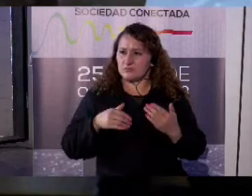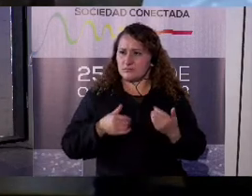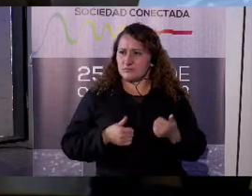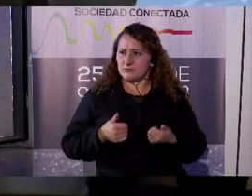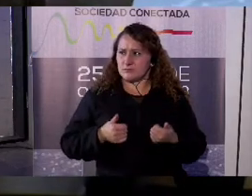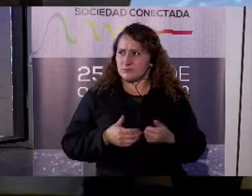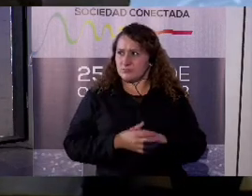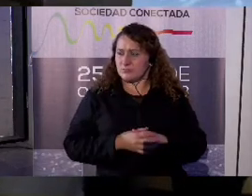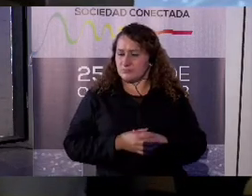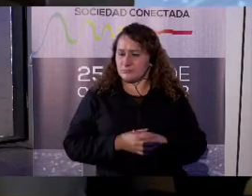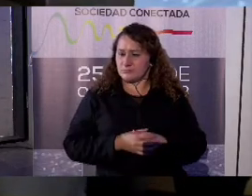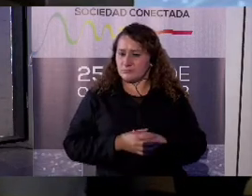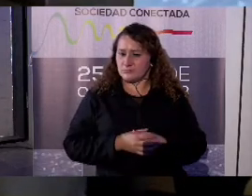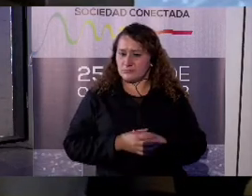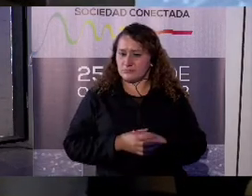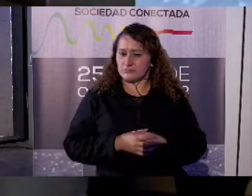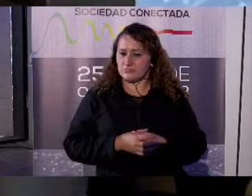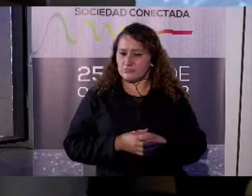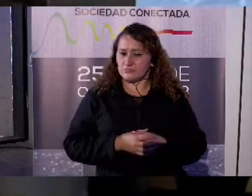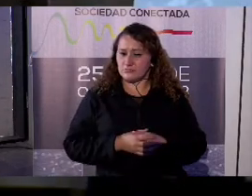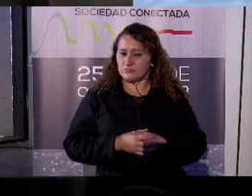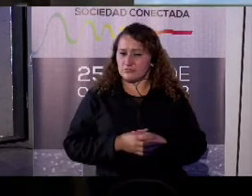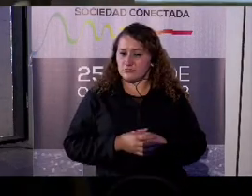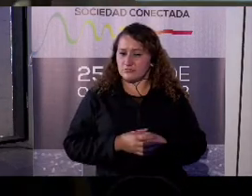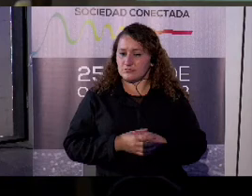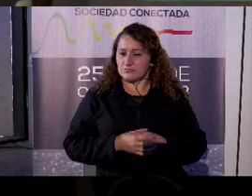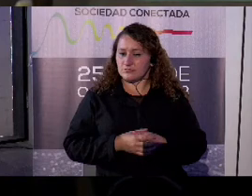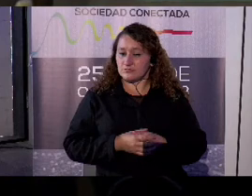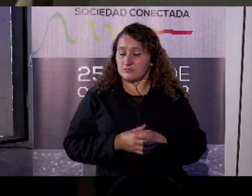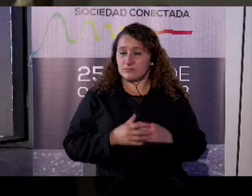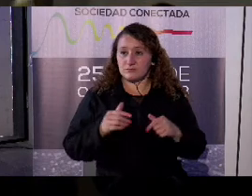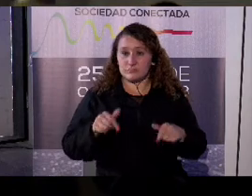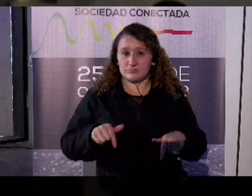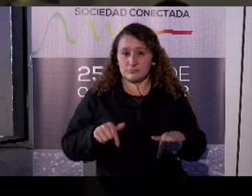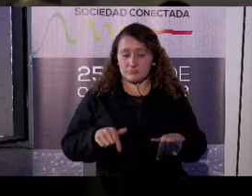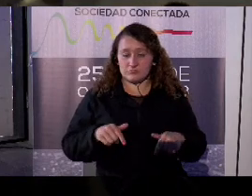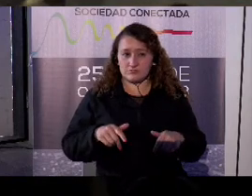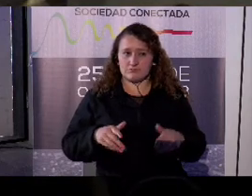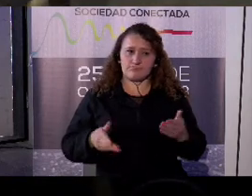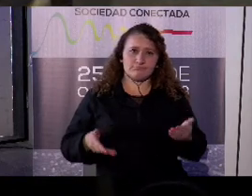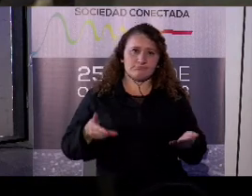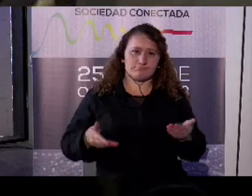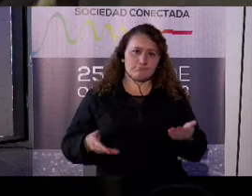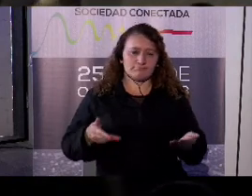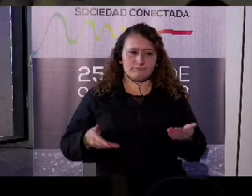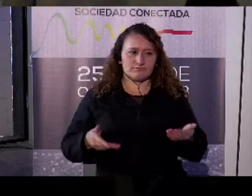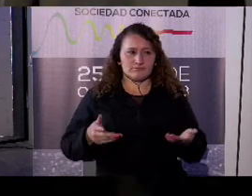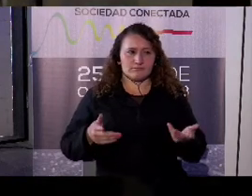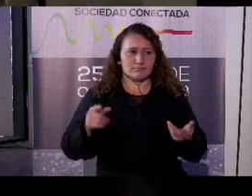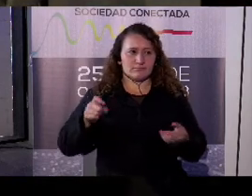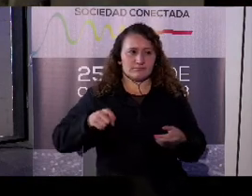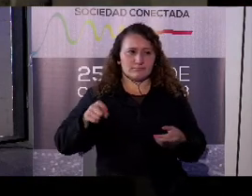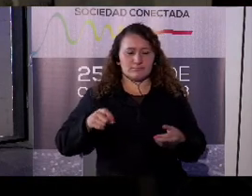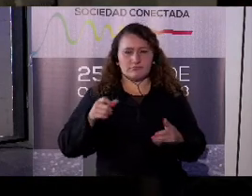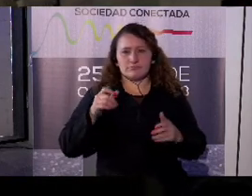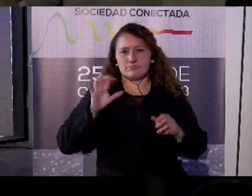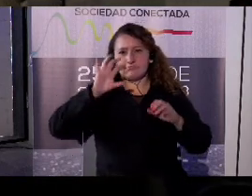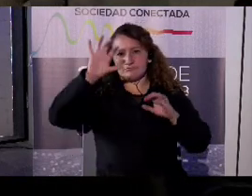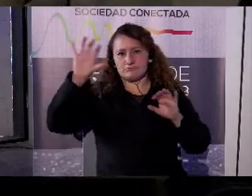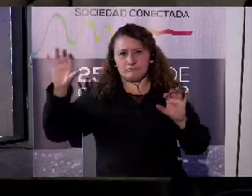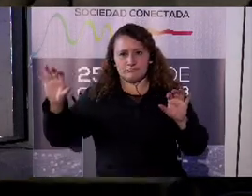teniendo por lo menos aquí en Colombia o en algunos otros lugares aquí digamos que todo depende de las necesidades de cada